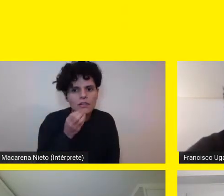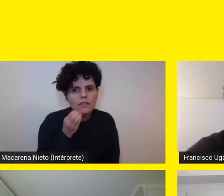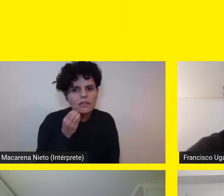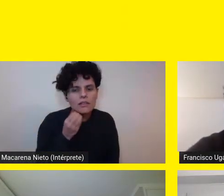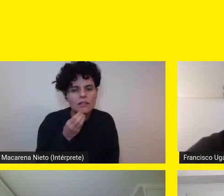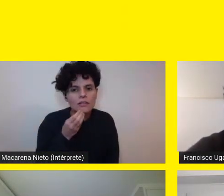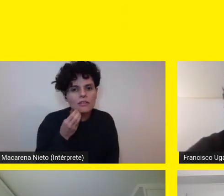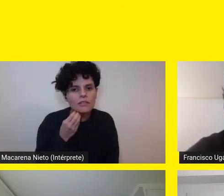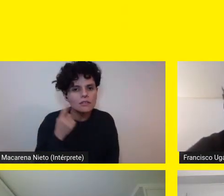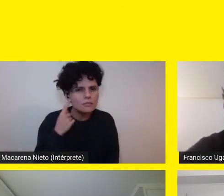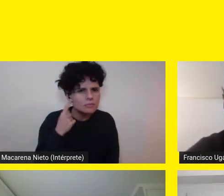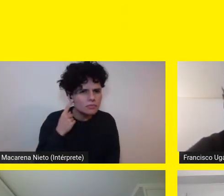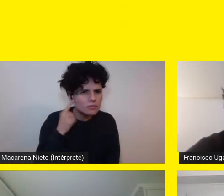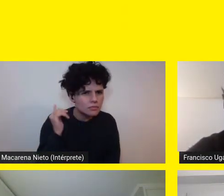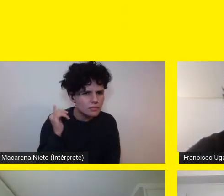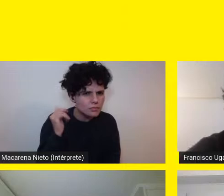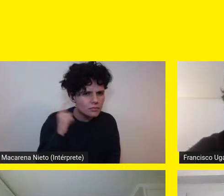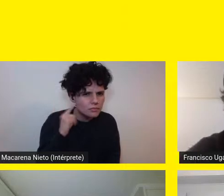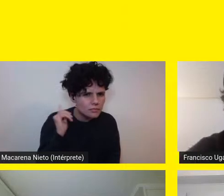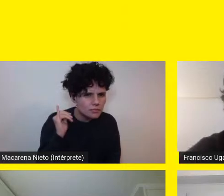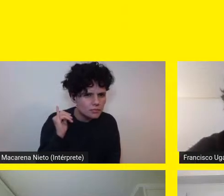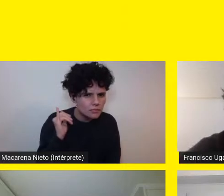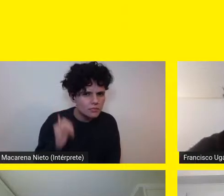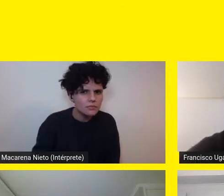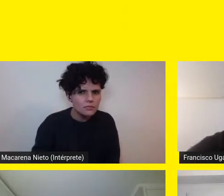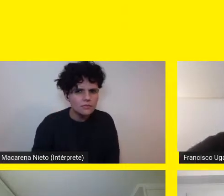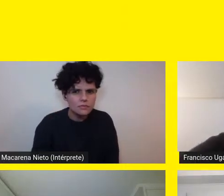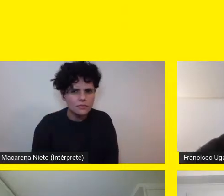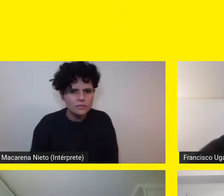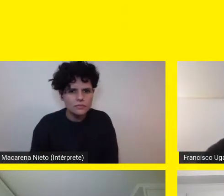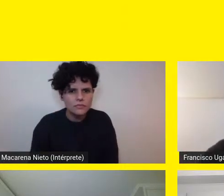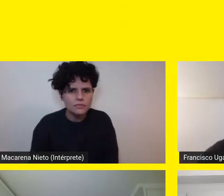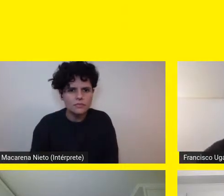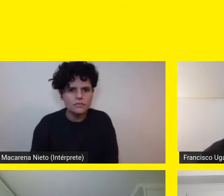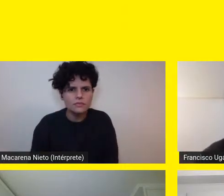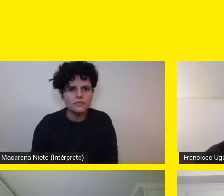¿Ahora se escucha? Sí. Sí. Bueno,